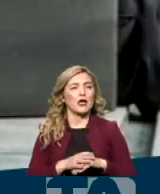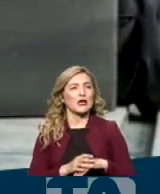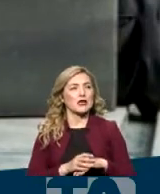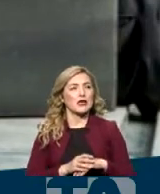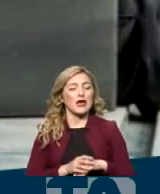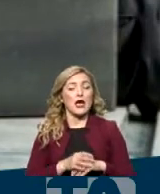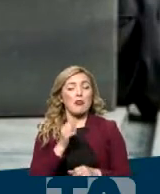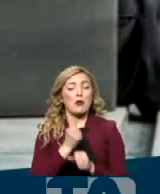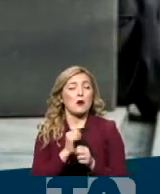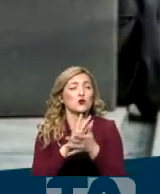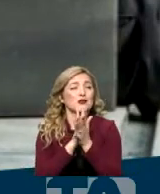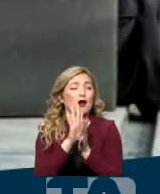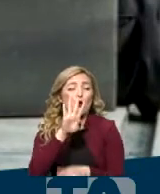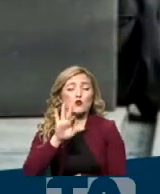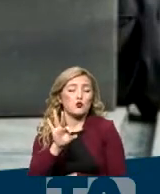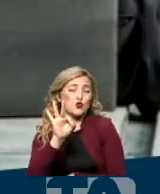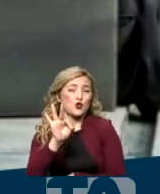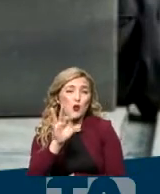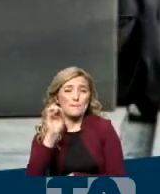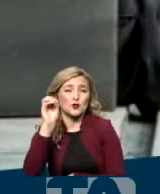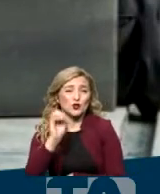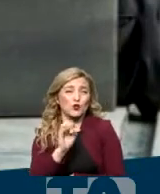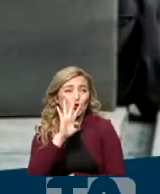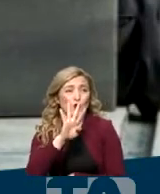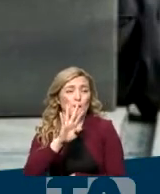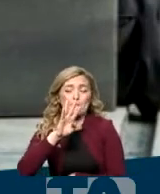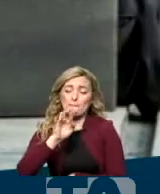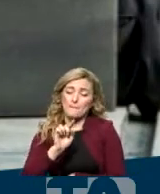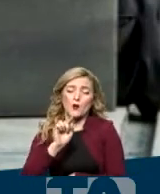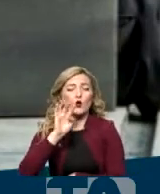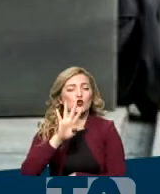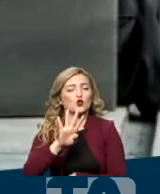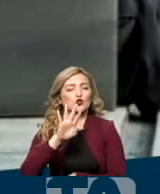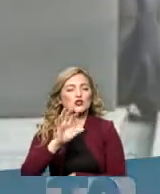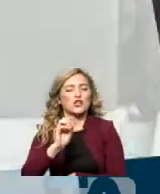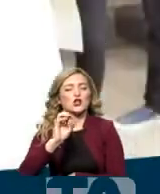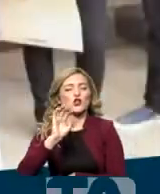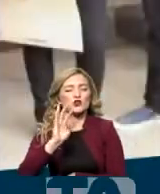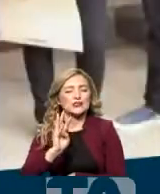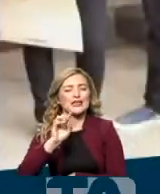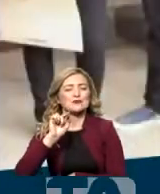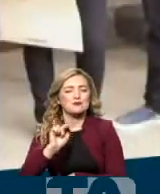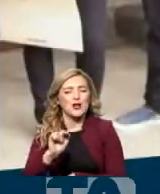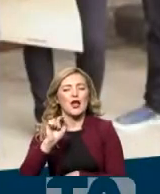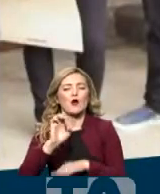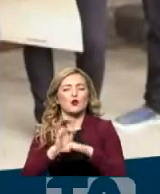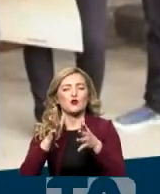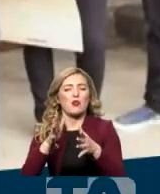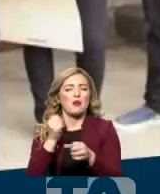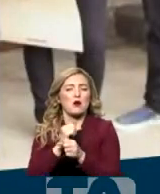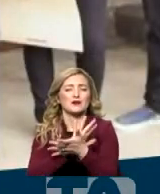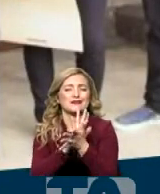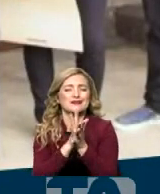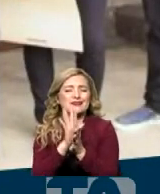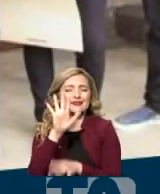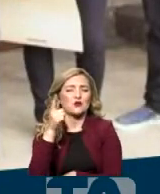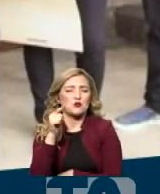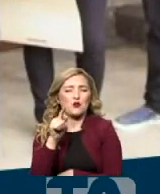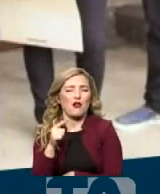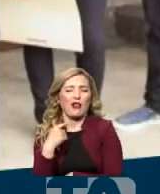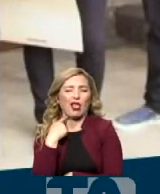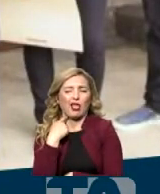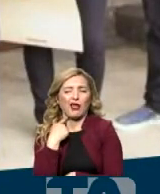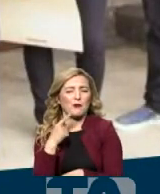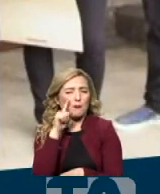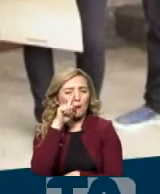4,9%, es decir, 406 mil ecuatorianos no encontraron trabajo, mientras que casi 5 millones no tienen un empleo